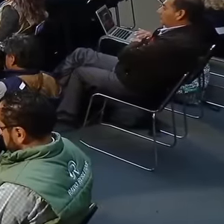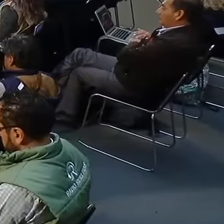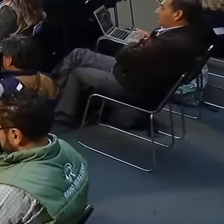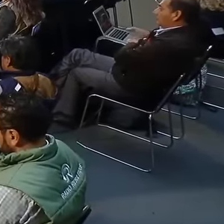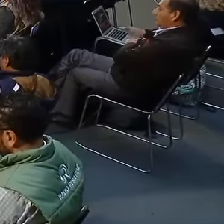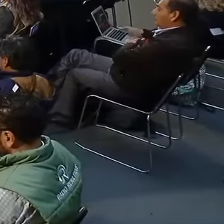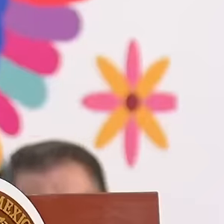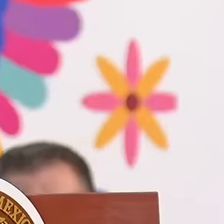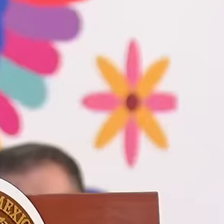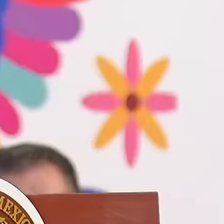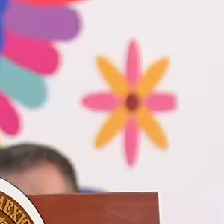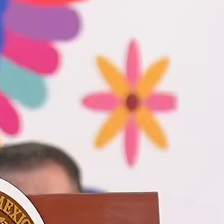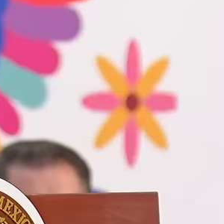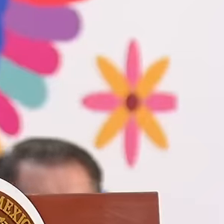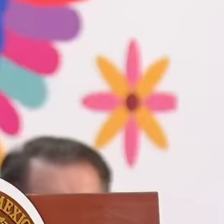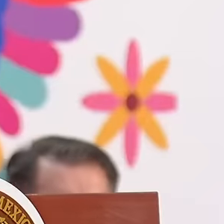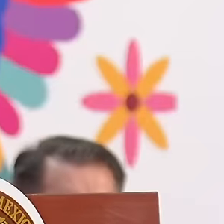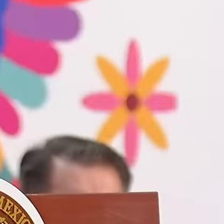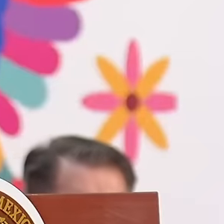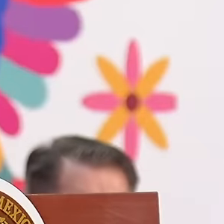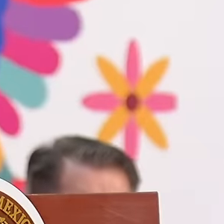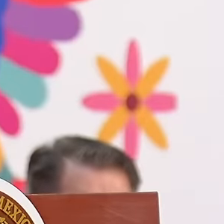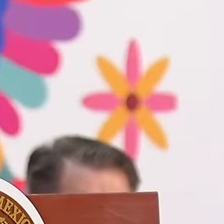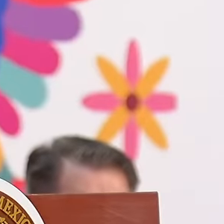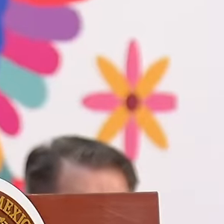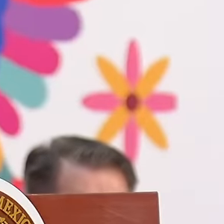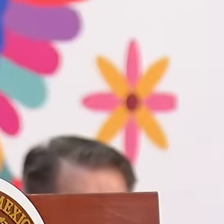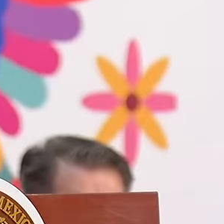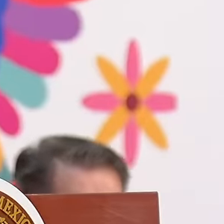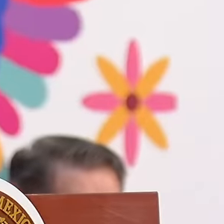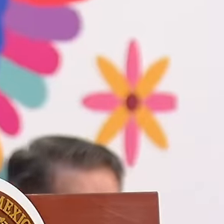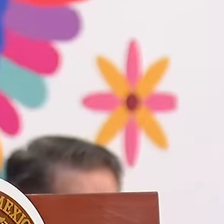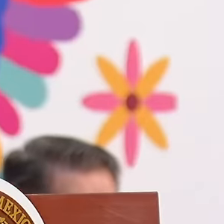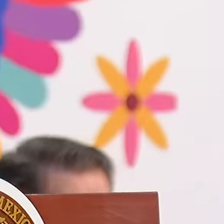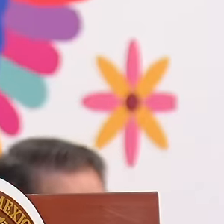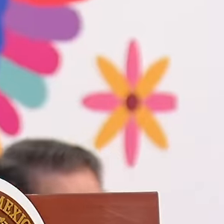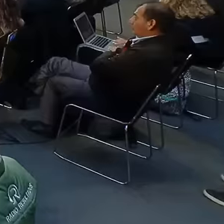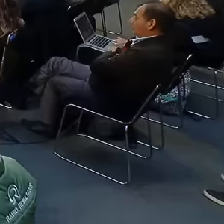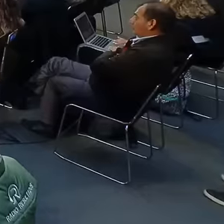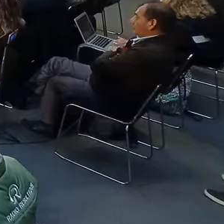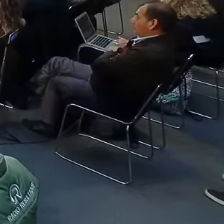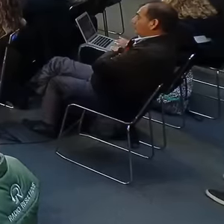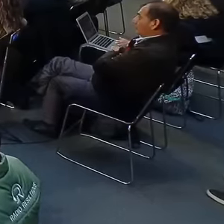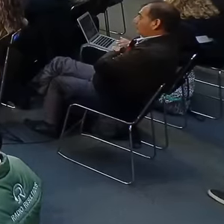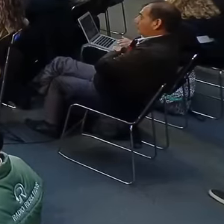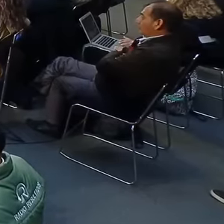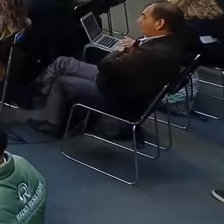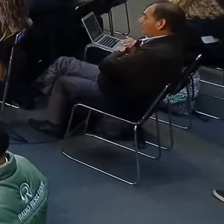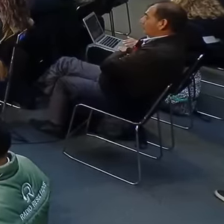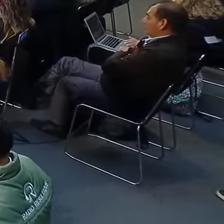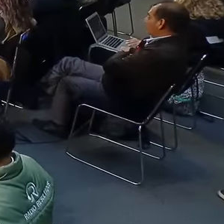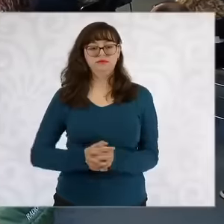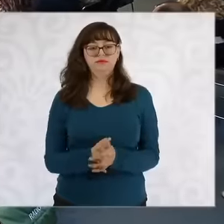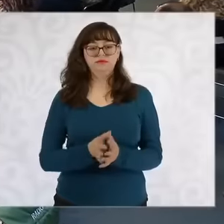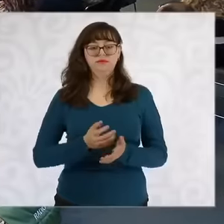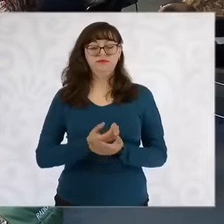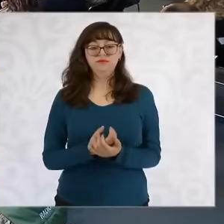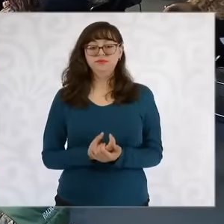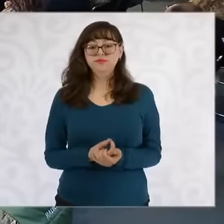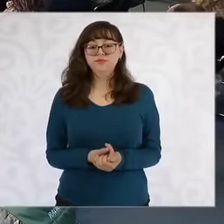indebida o un salario con menor cantidad de lo que debe de estar registrado. Gracias, gracias.